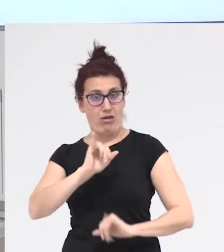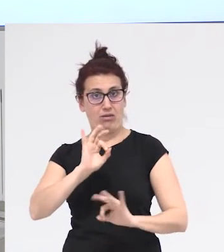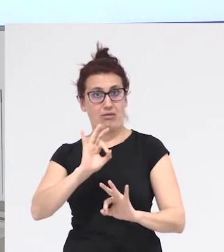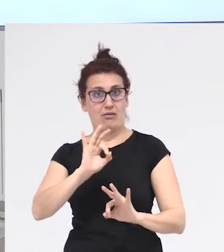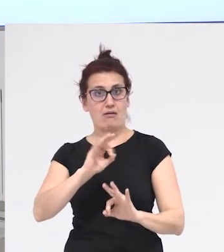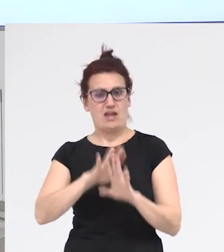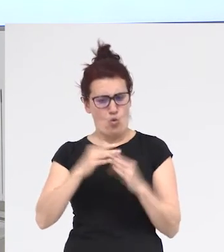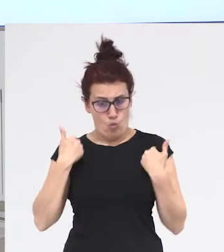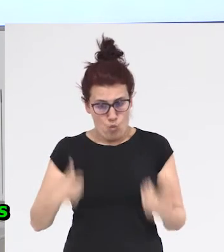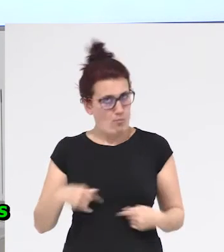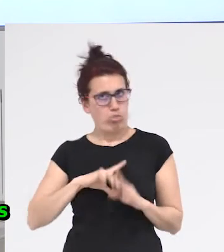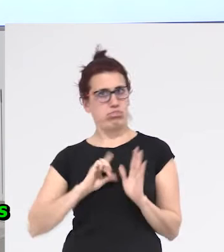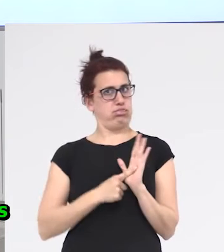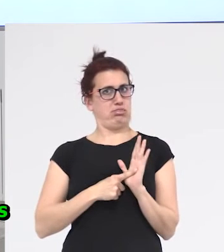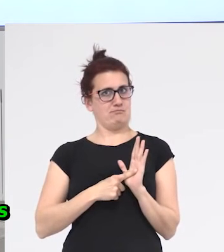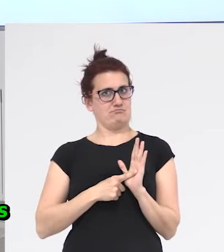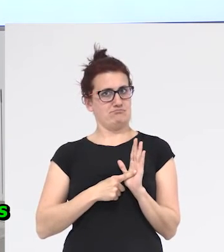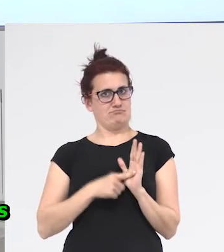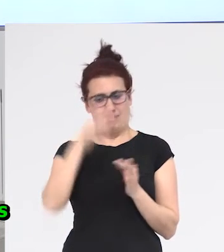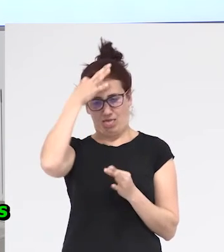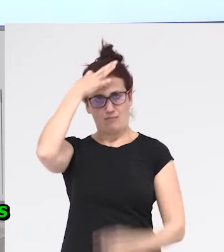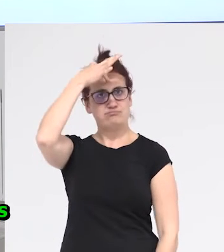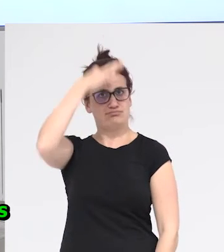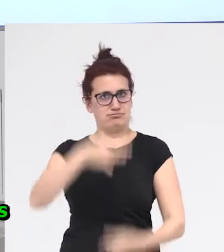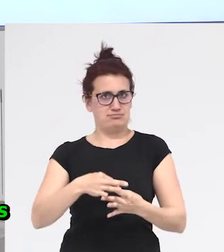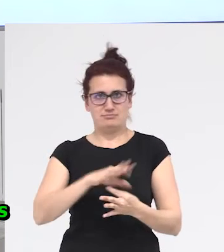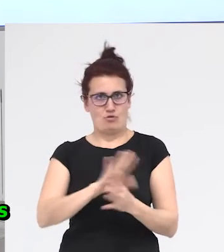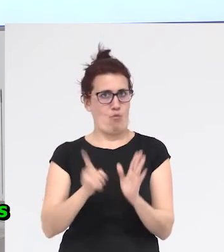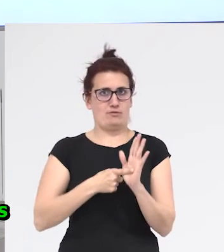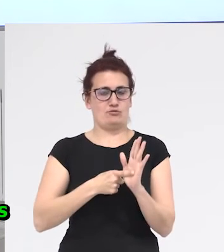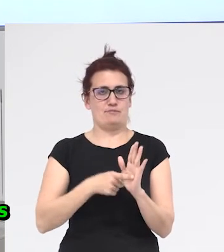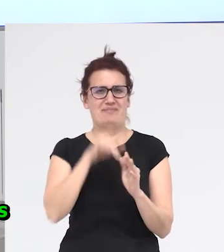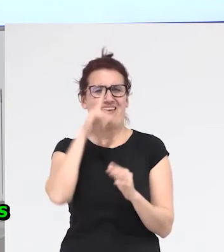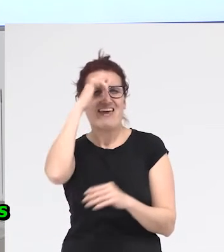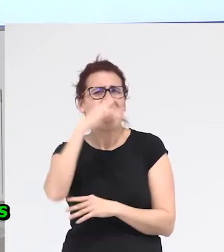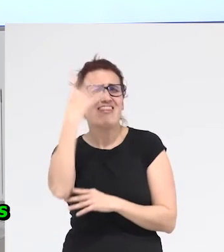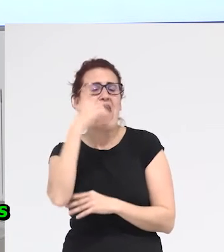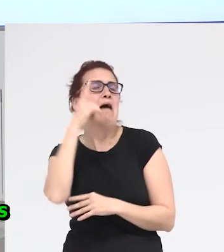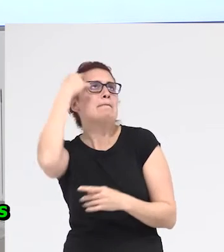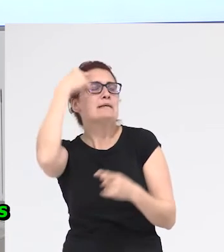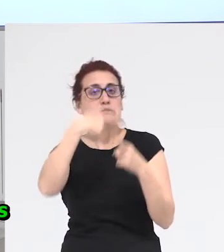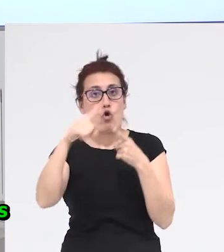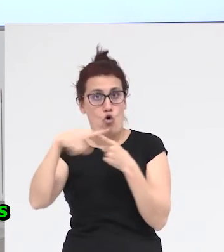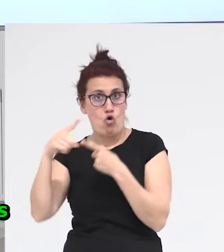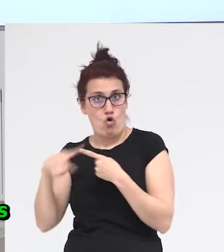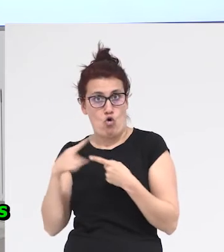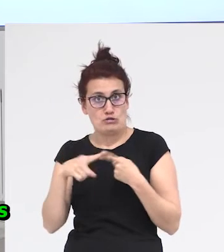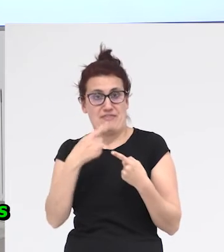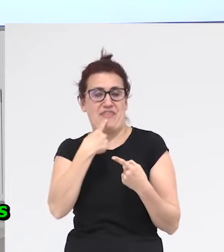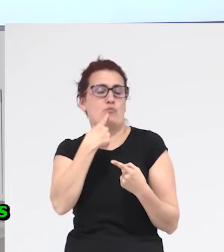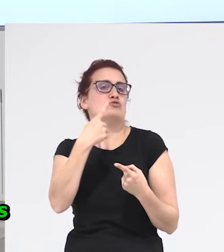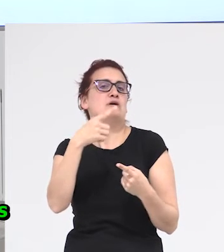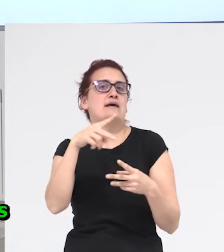cuerpos completos, digamos, ¿no? O sea, la idea, digamos que los elementos que